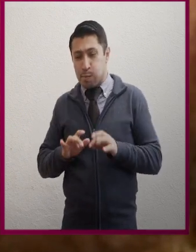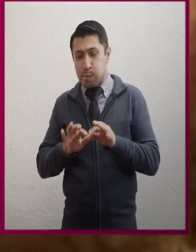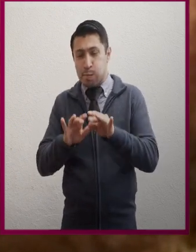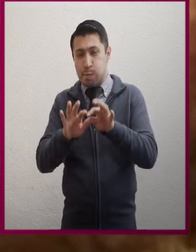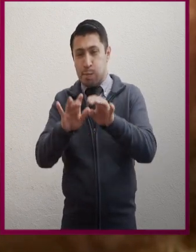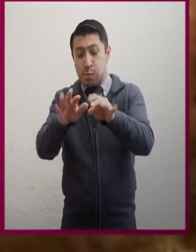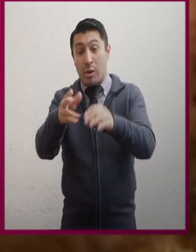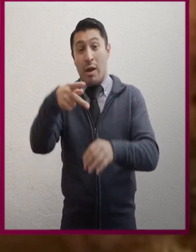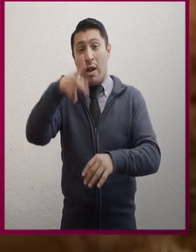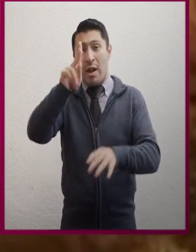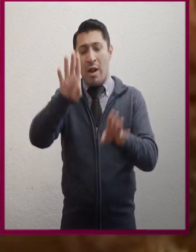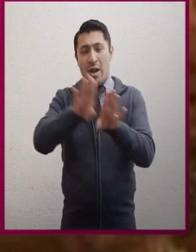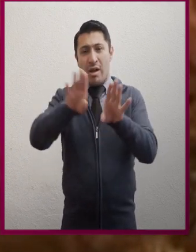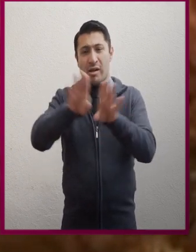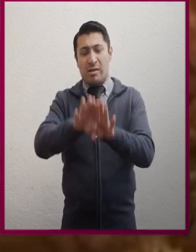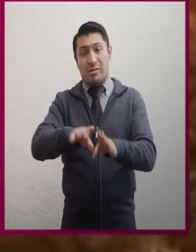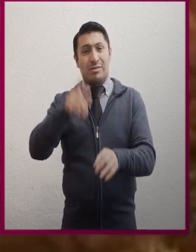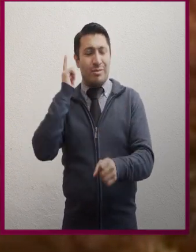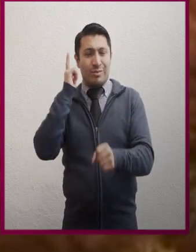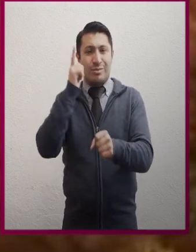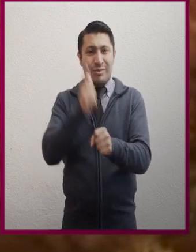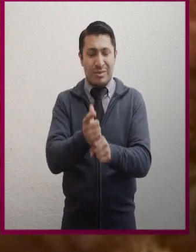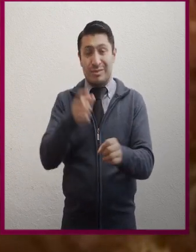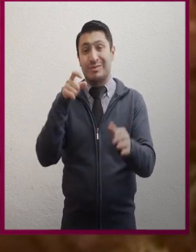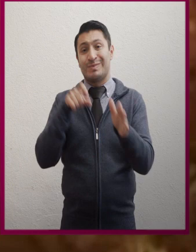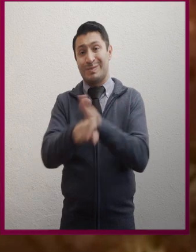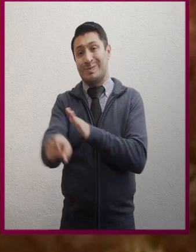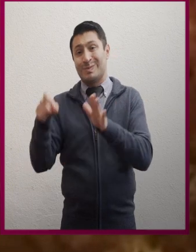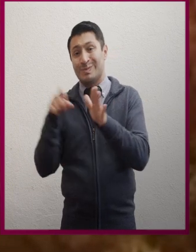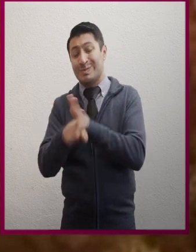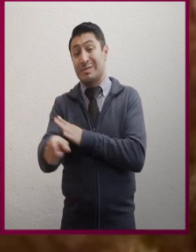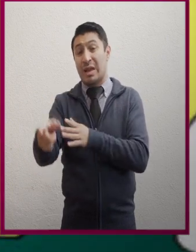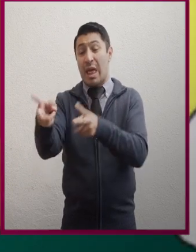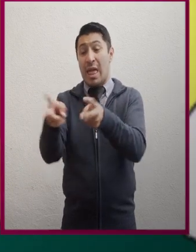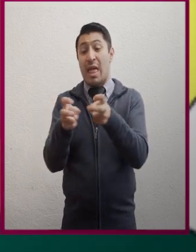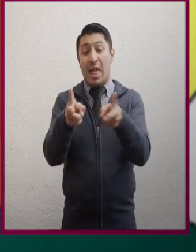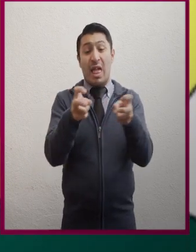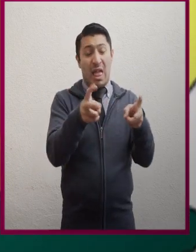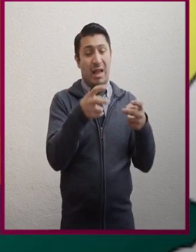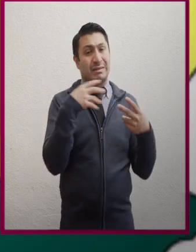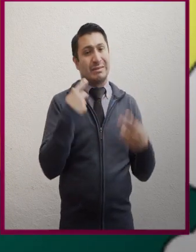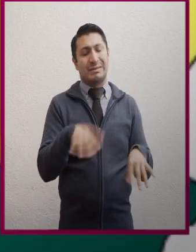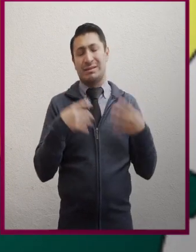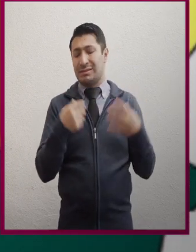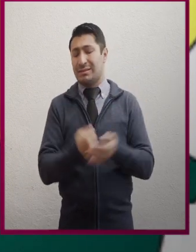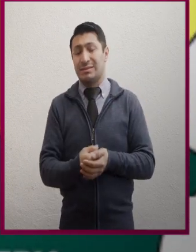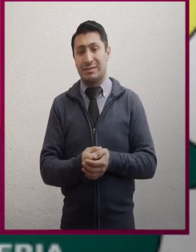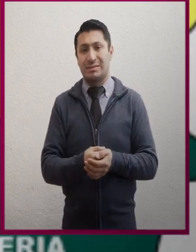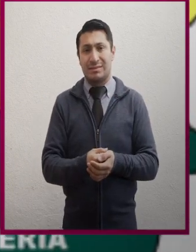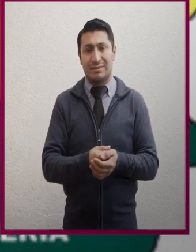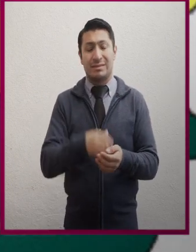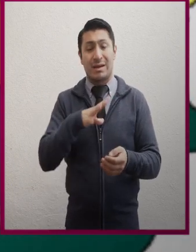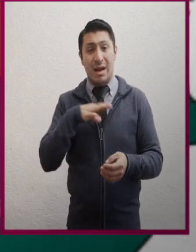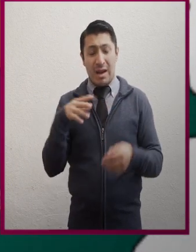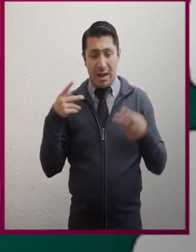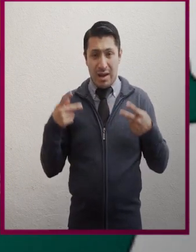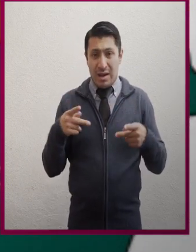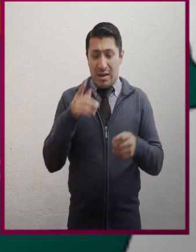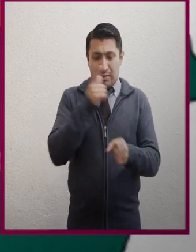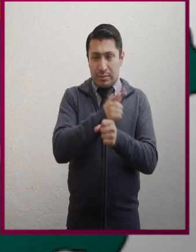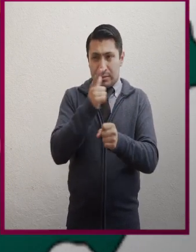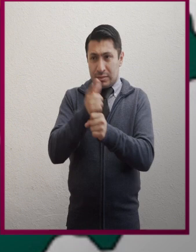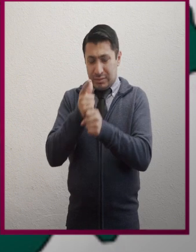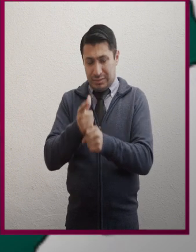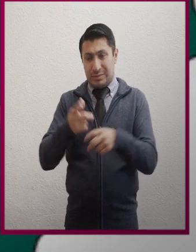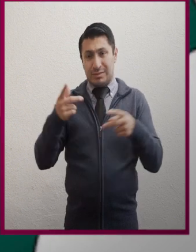ha desarrollado una creciente presencia del crimen organizado. Los acuerdos con la Comunidad Económica de Estados de